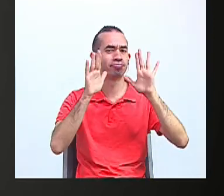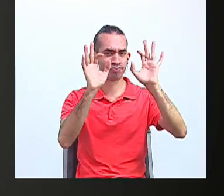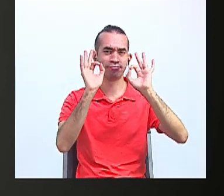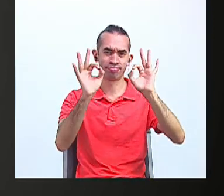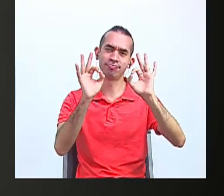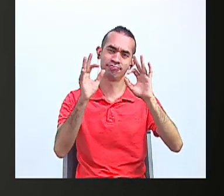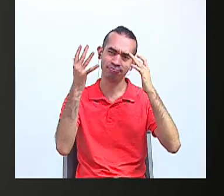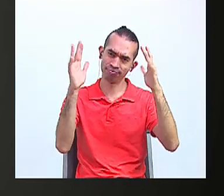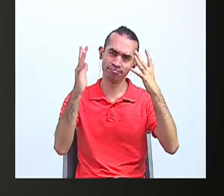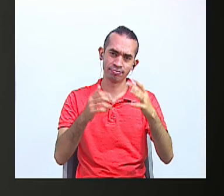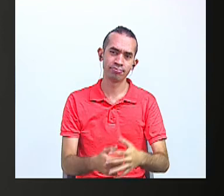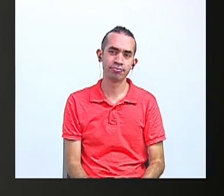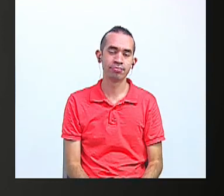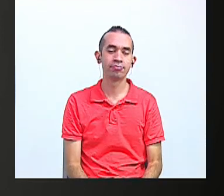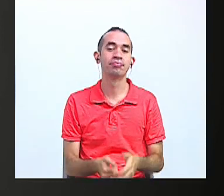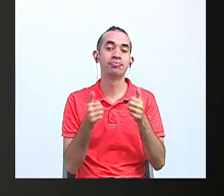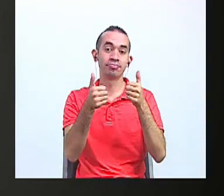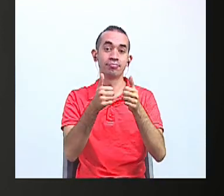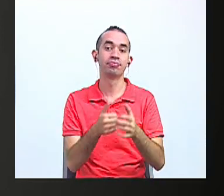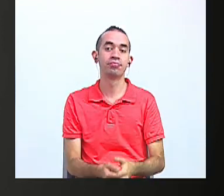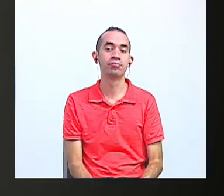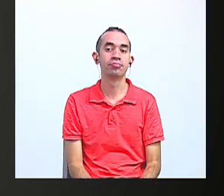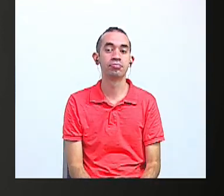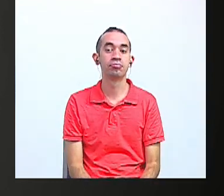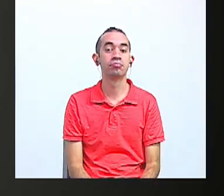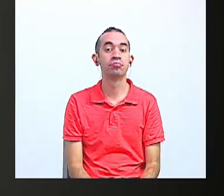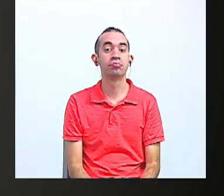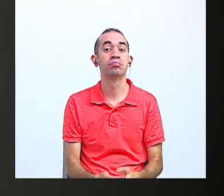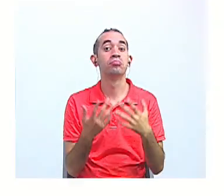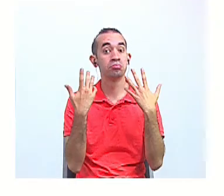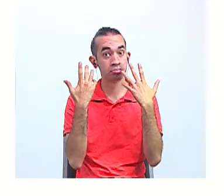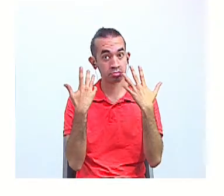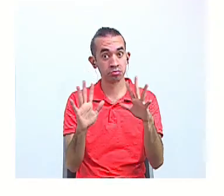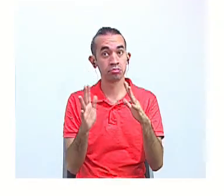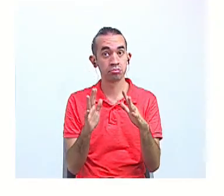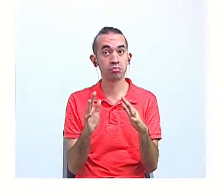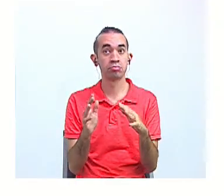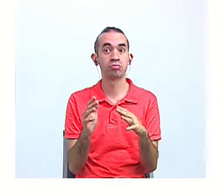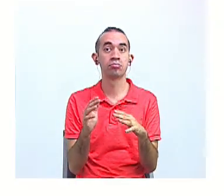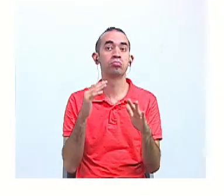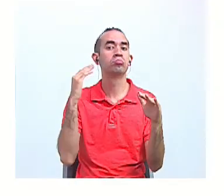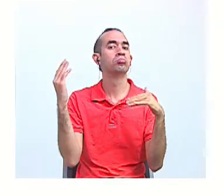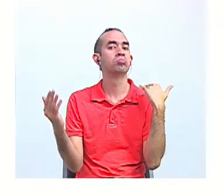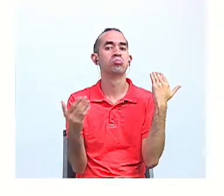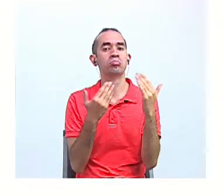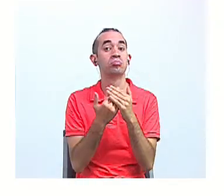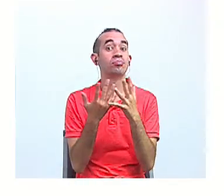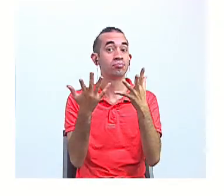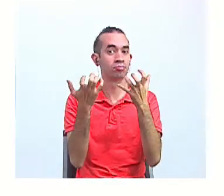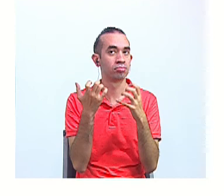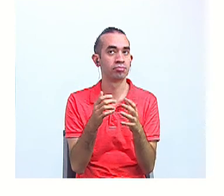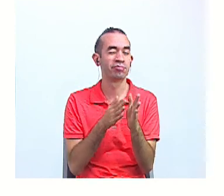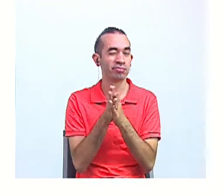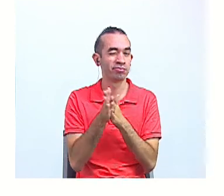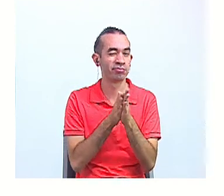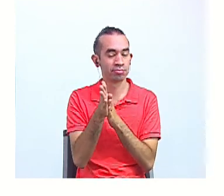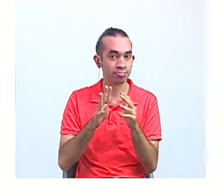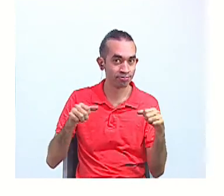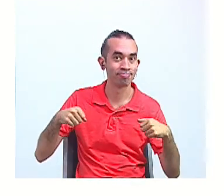haciendo genial. Muy bien, hemos visto toda esta parte y ahora quiero dejarles un